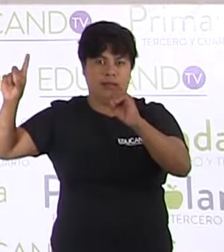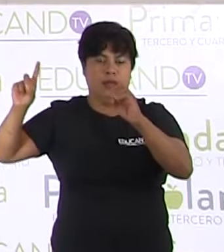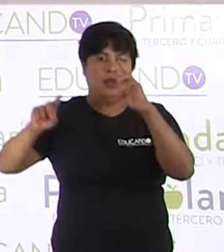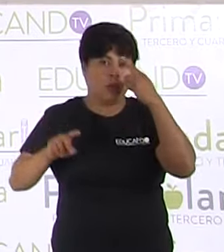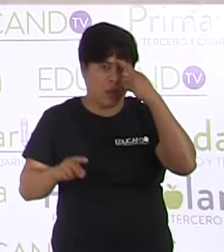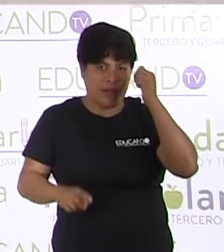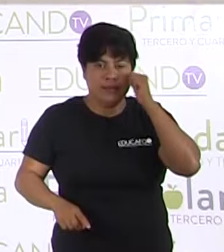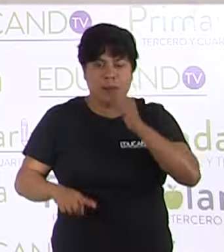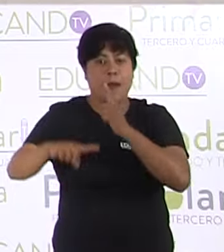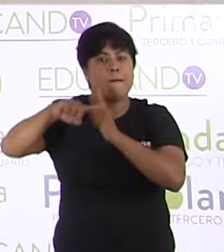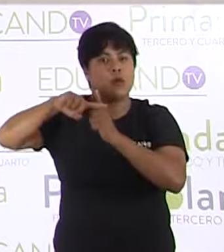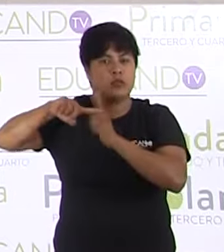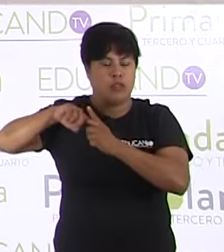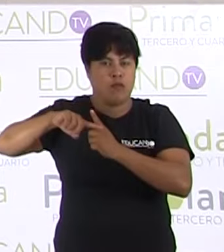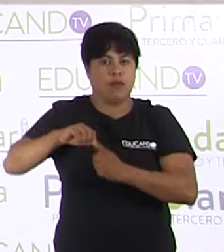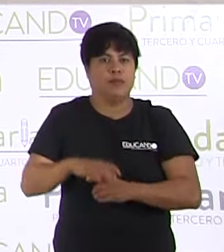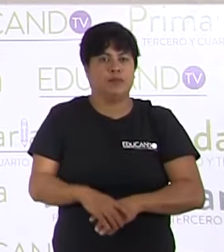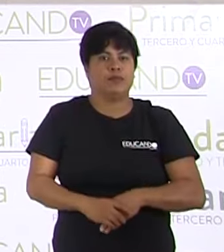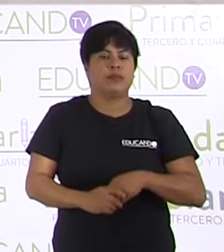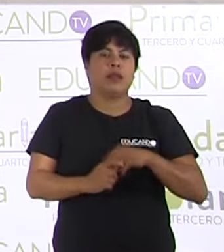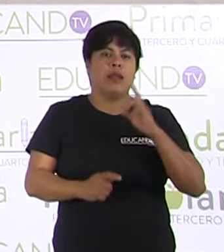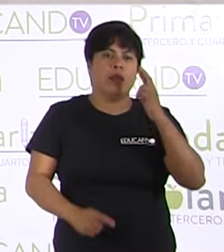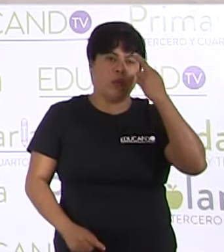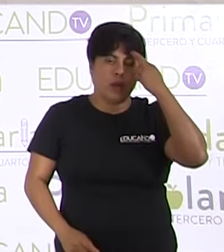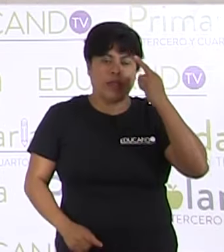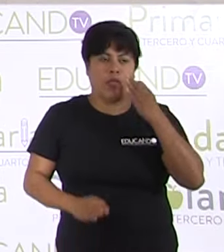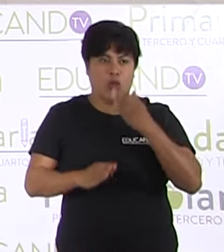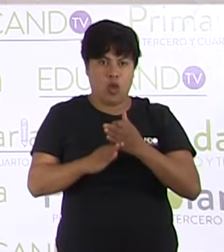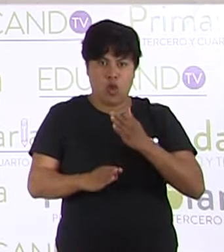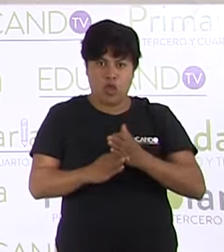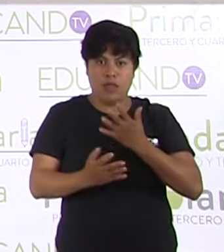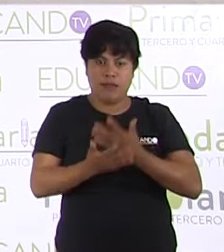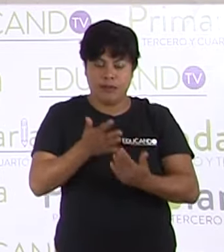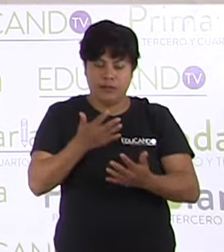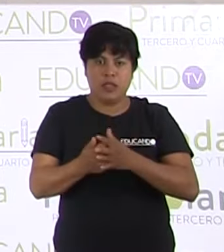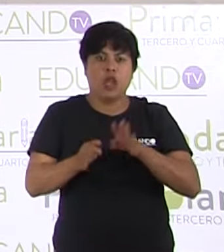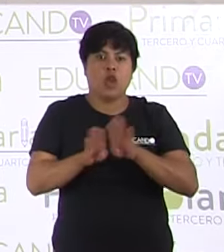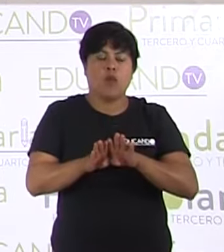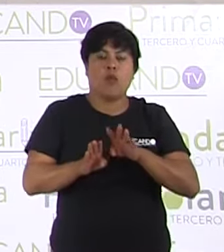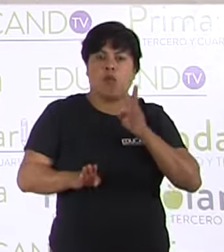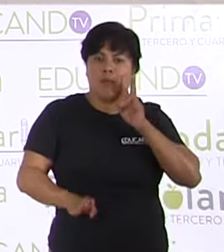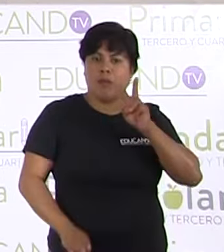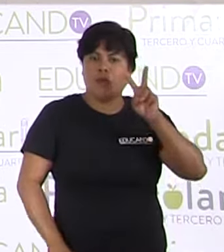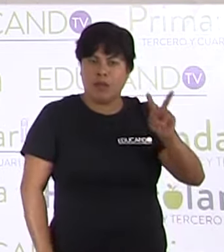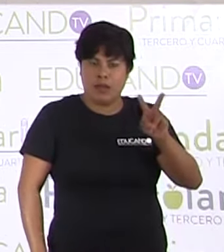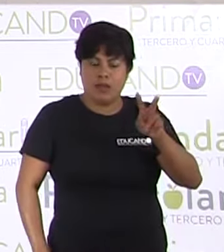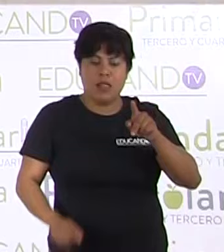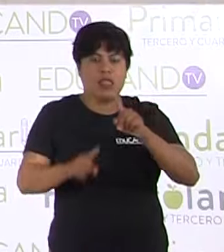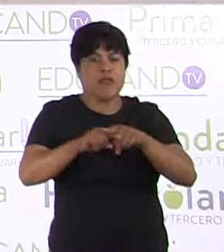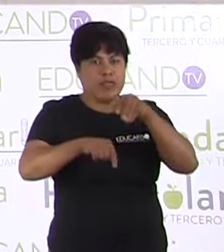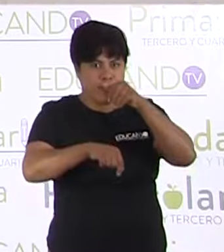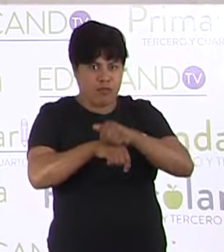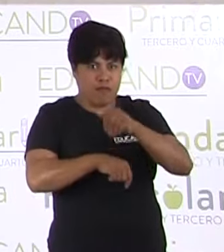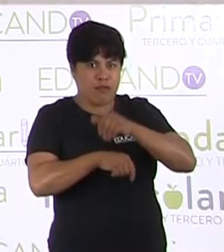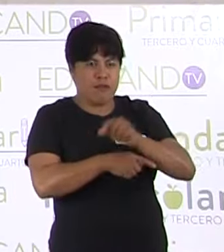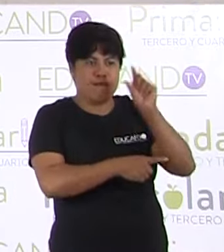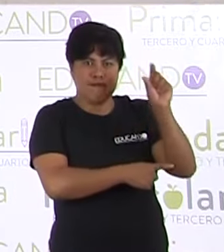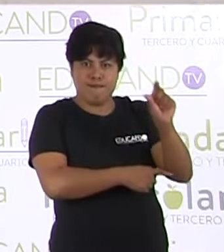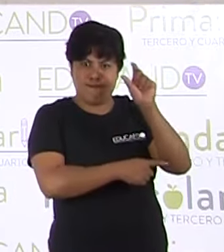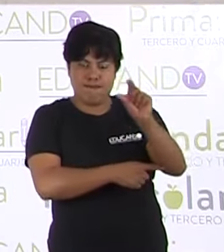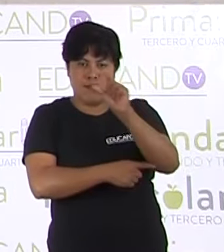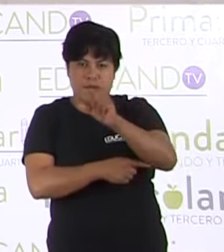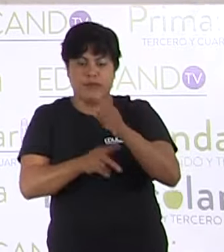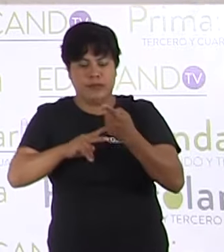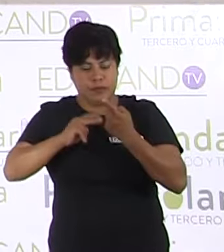acuerdo vamos ahora a representar algunas cantidades e